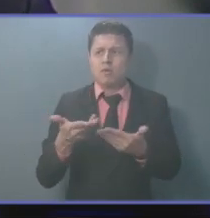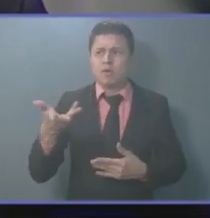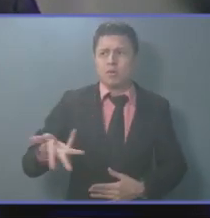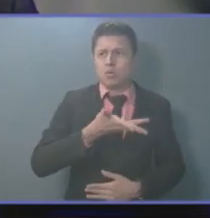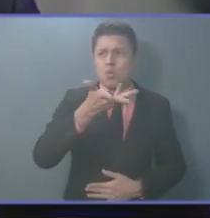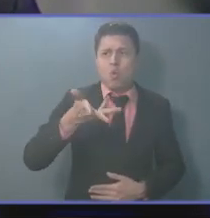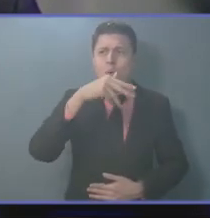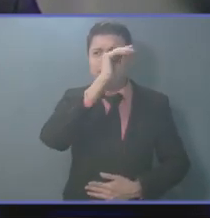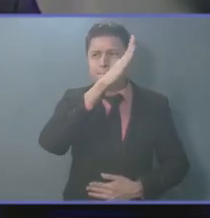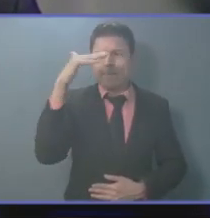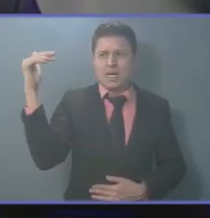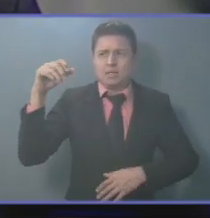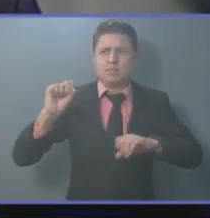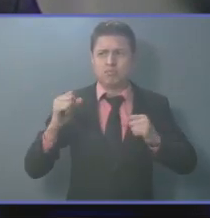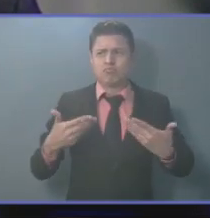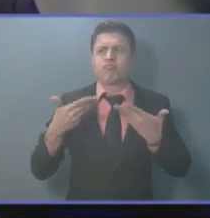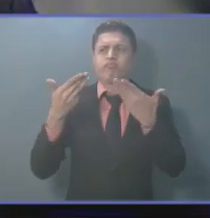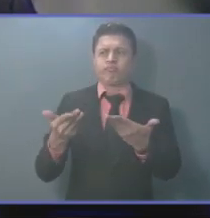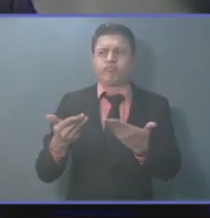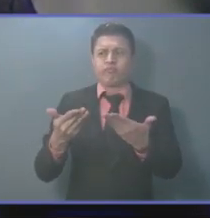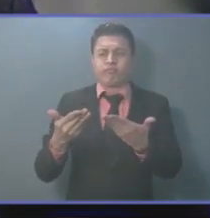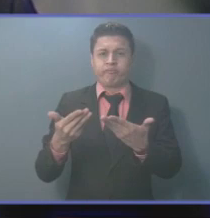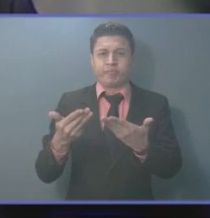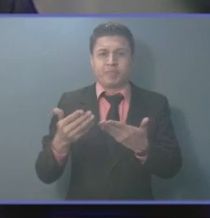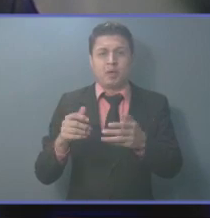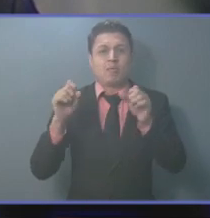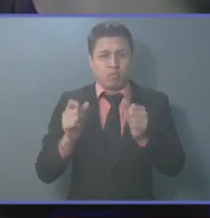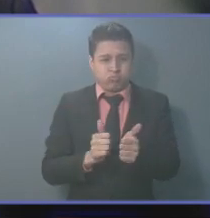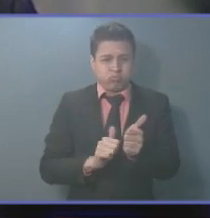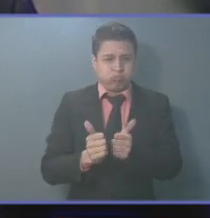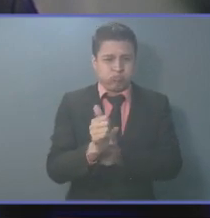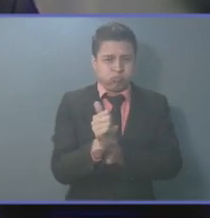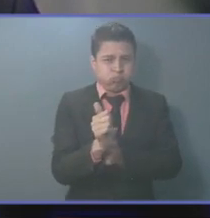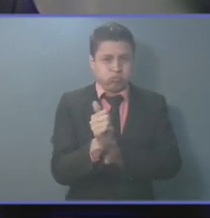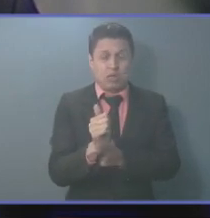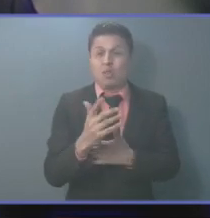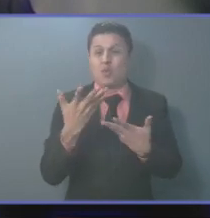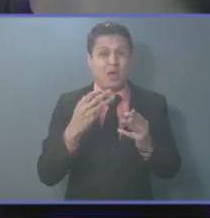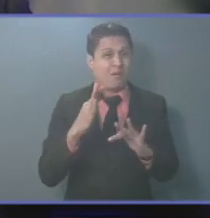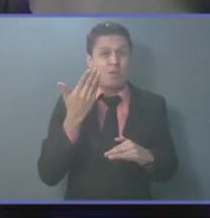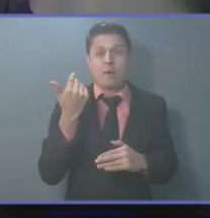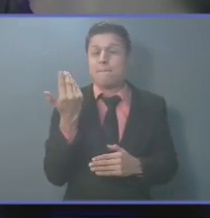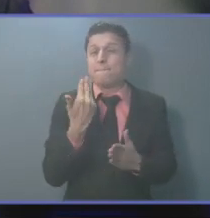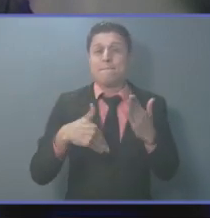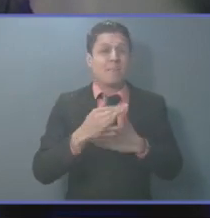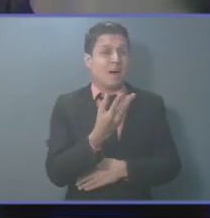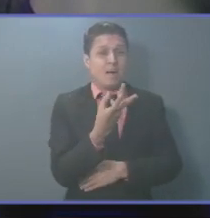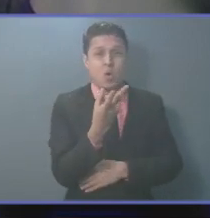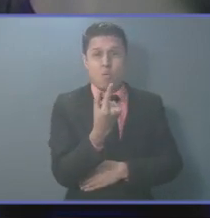país a detener el avance del virus, el contagio del virus.